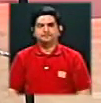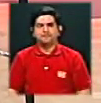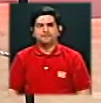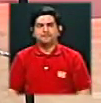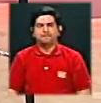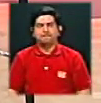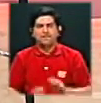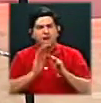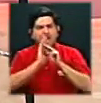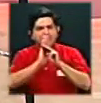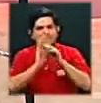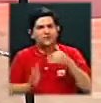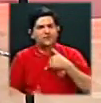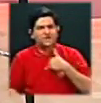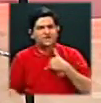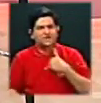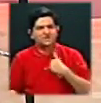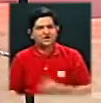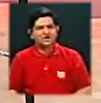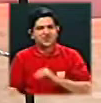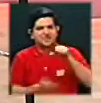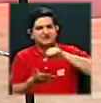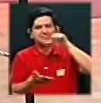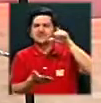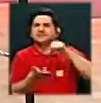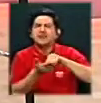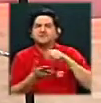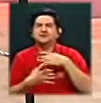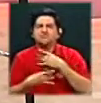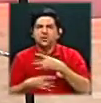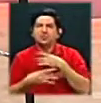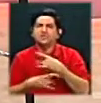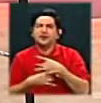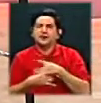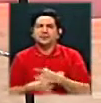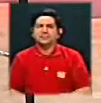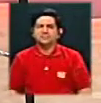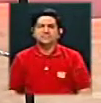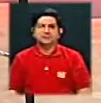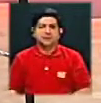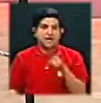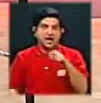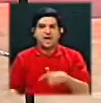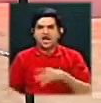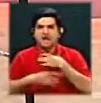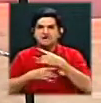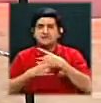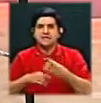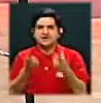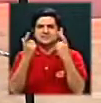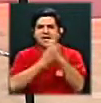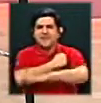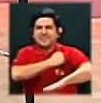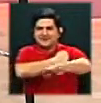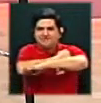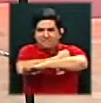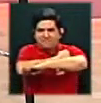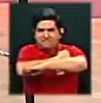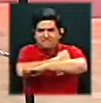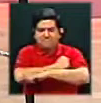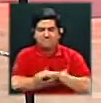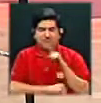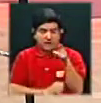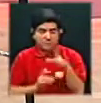El modelo ha tenido como su núcleo central de interés la atracción de capital extranjero, y